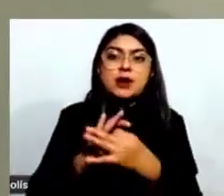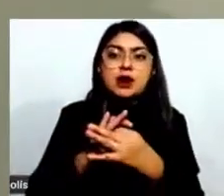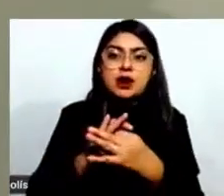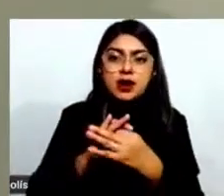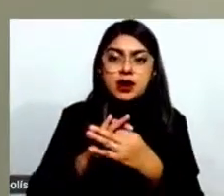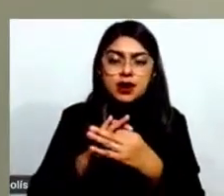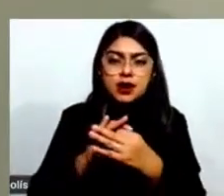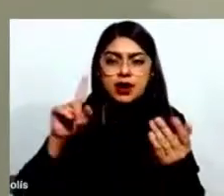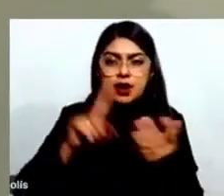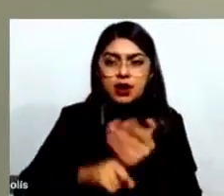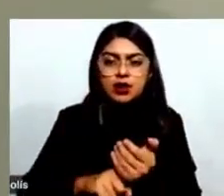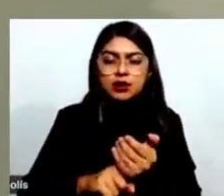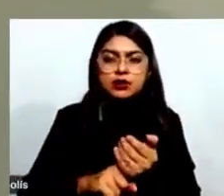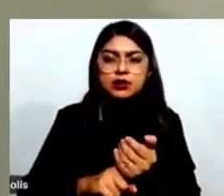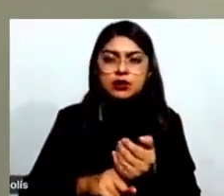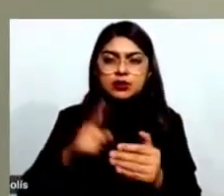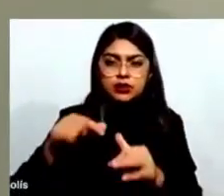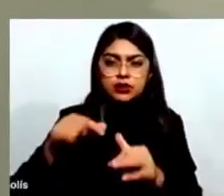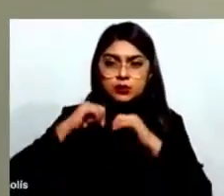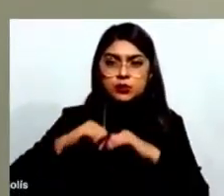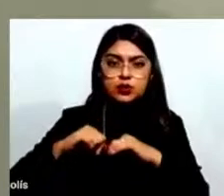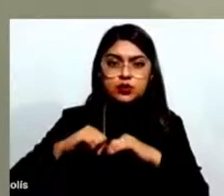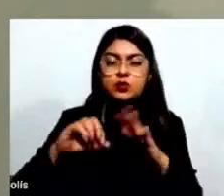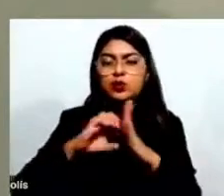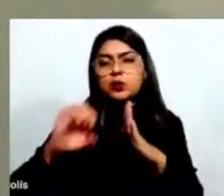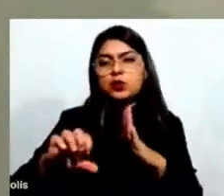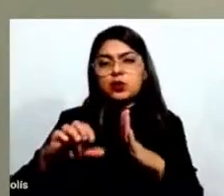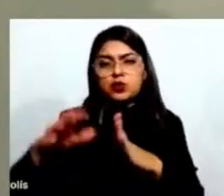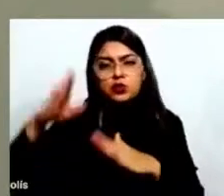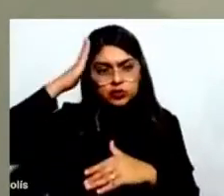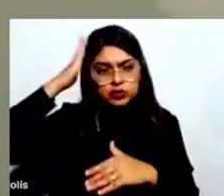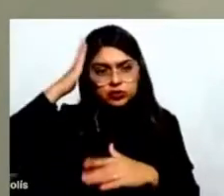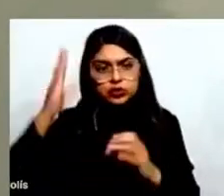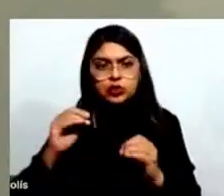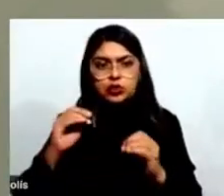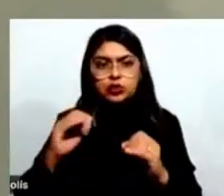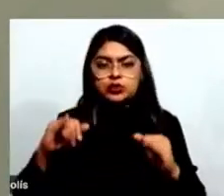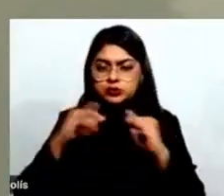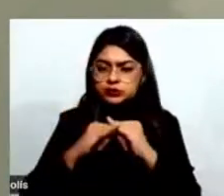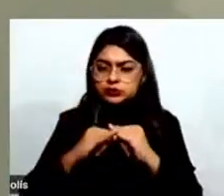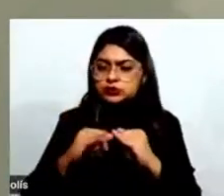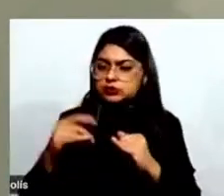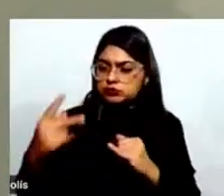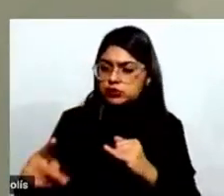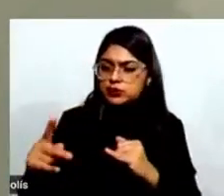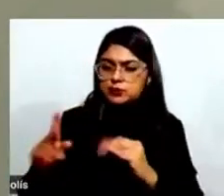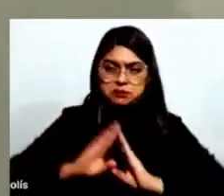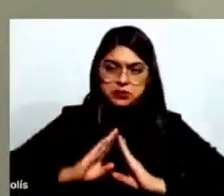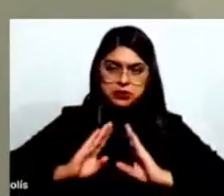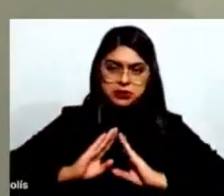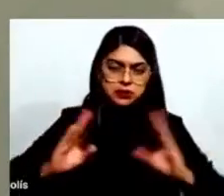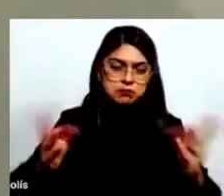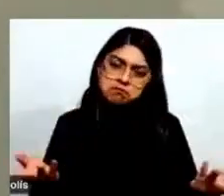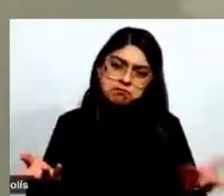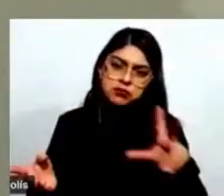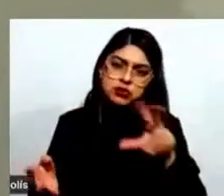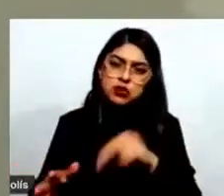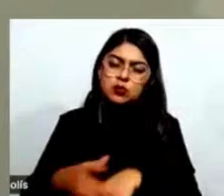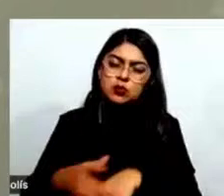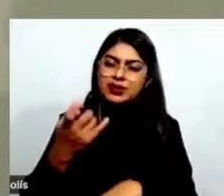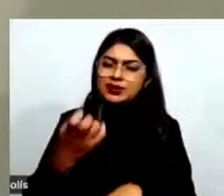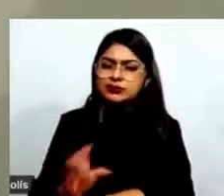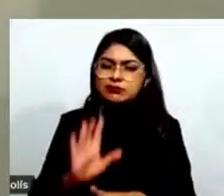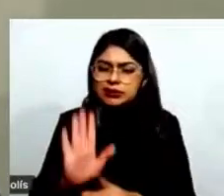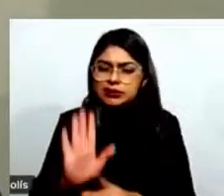un poder como el Poder Ejecutivo o de una institución como las Fuerzas Armadas, porque precisamente eso suscita dudas sobre su independencia,